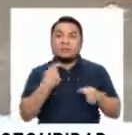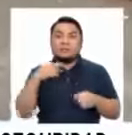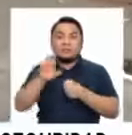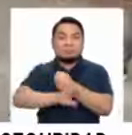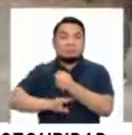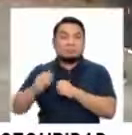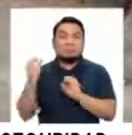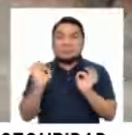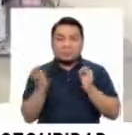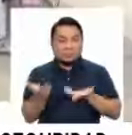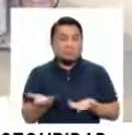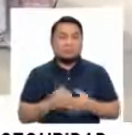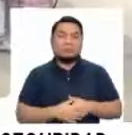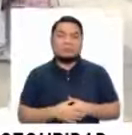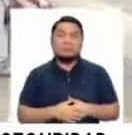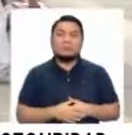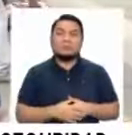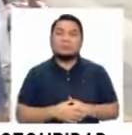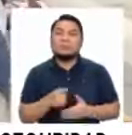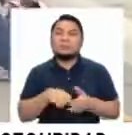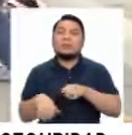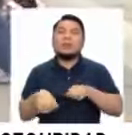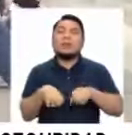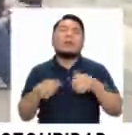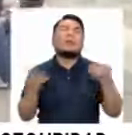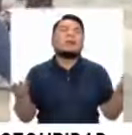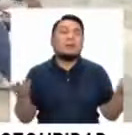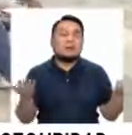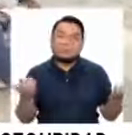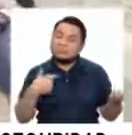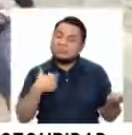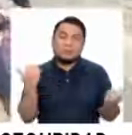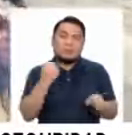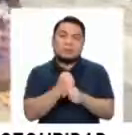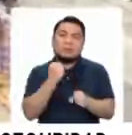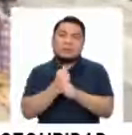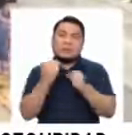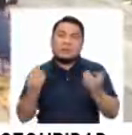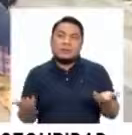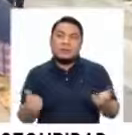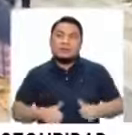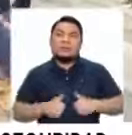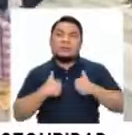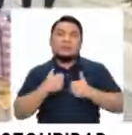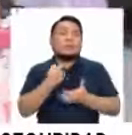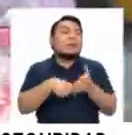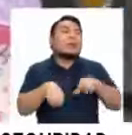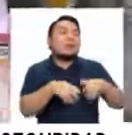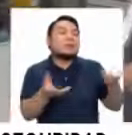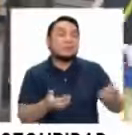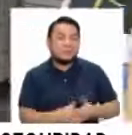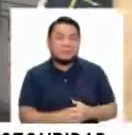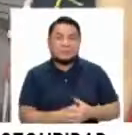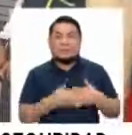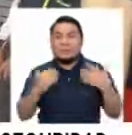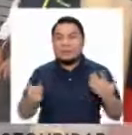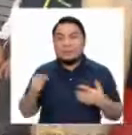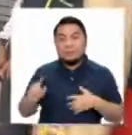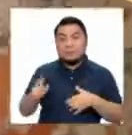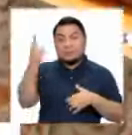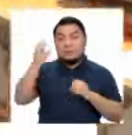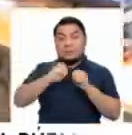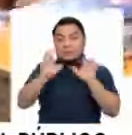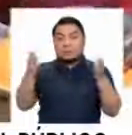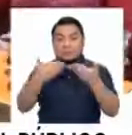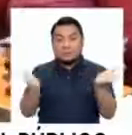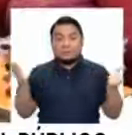prevención se observa. ¿Y qué hacemos nosotros? Tenemos que trabajar, vivimos de esto, señor. Si no, ¿qué hacemos? En el primer día de